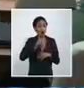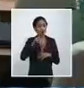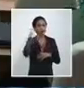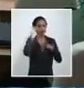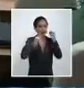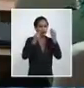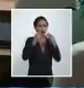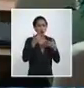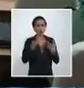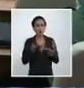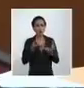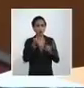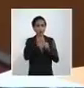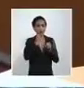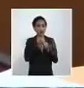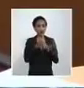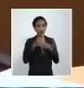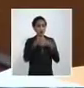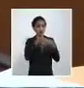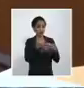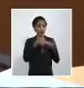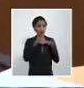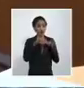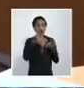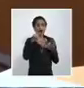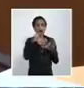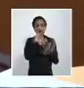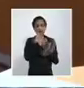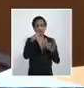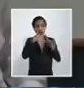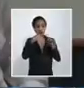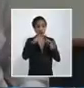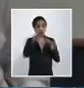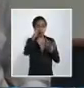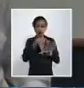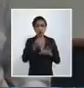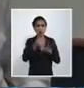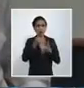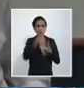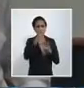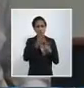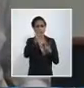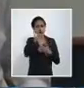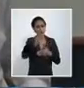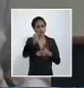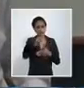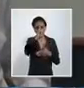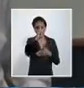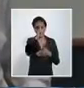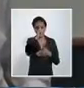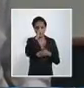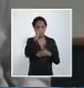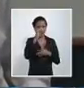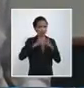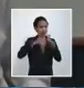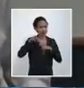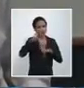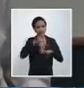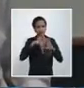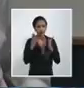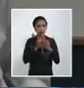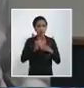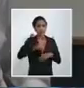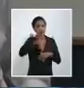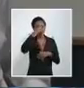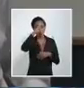de aislamiento, la atención primaria de salud y el aporte de los estudiantes de medicina en el pesquisaje. El presidente cubano llamó a